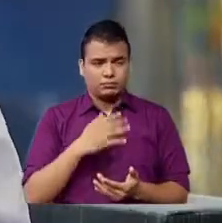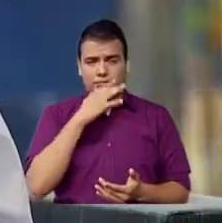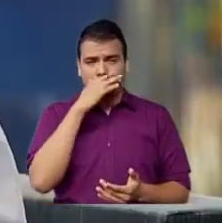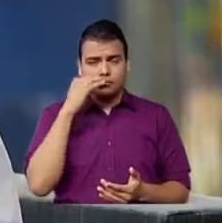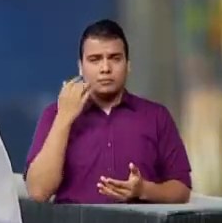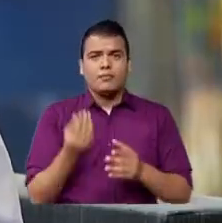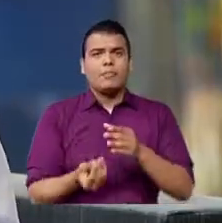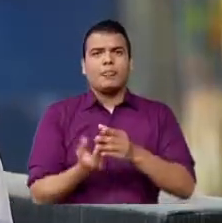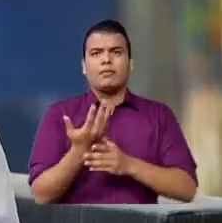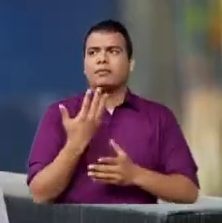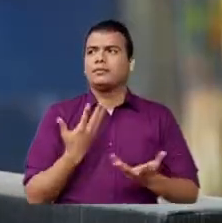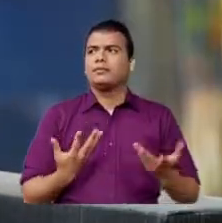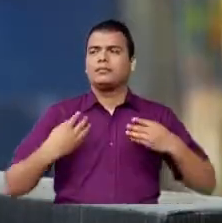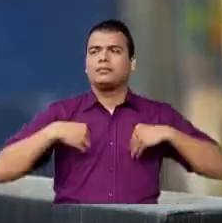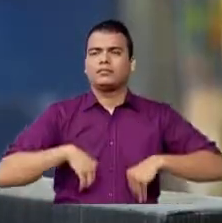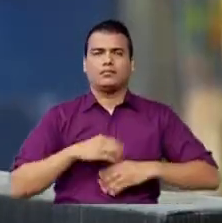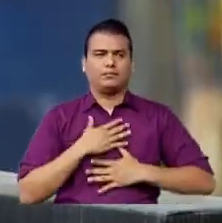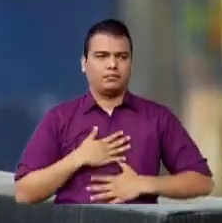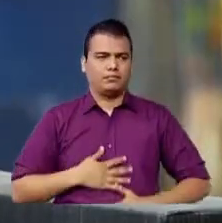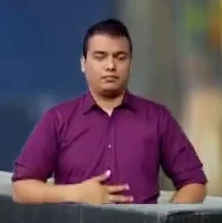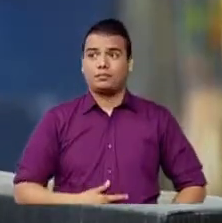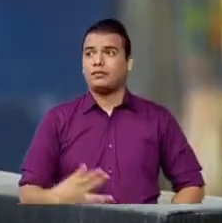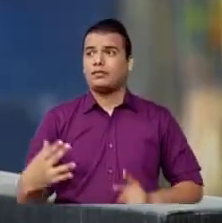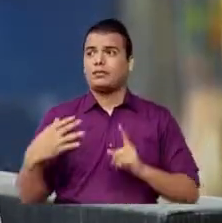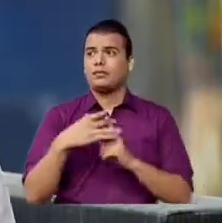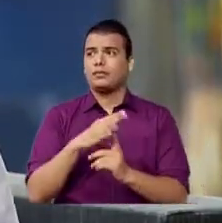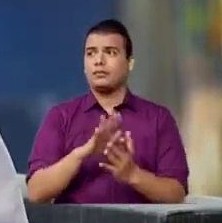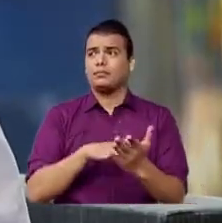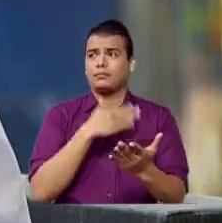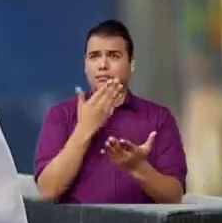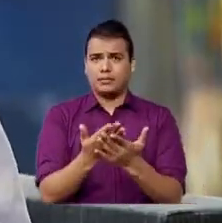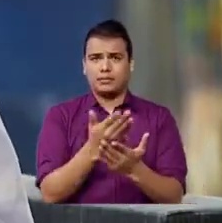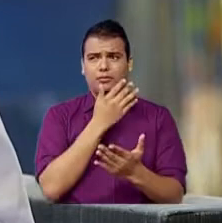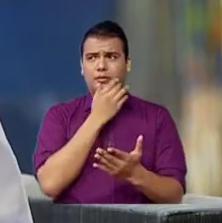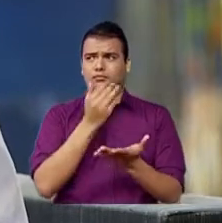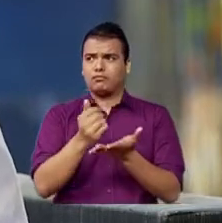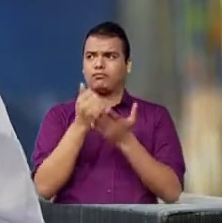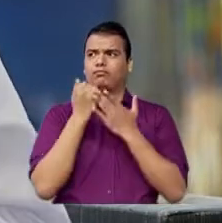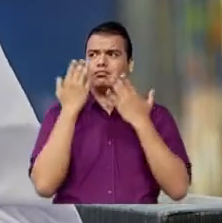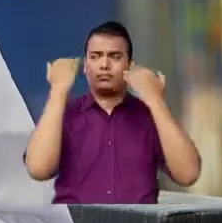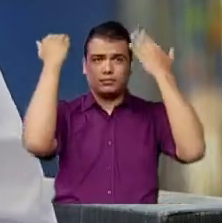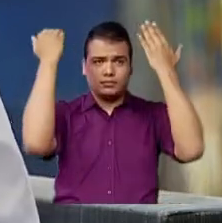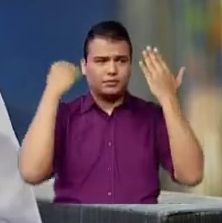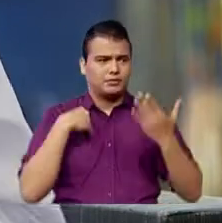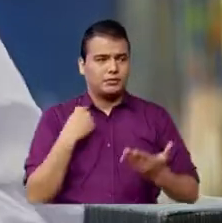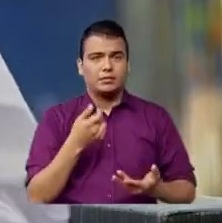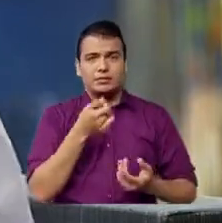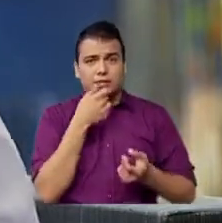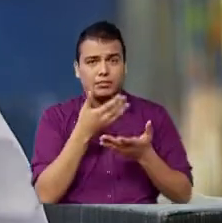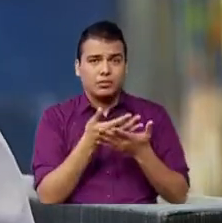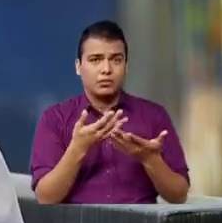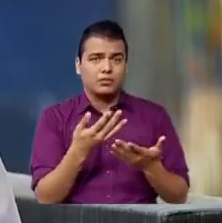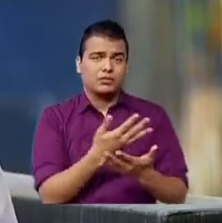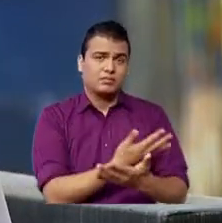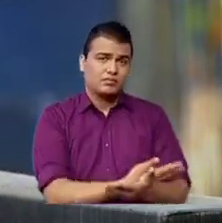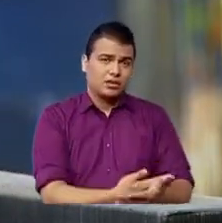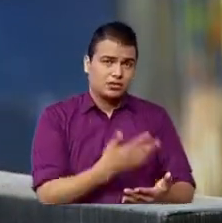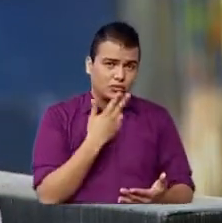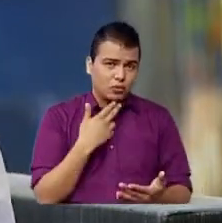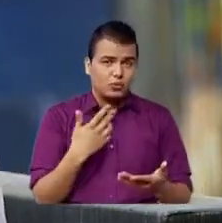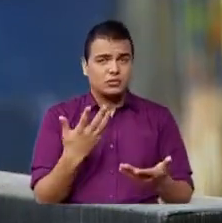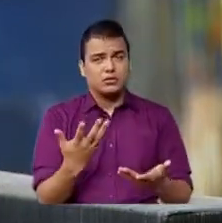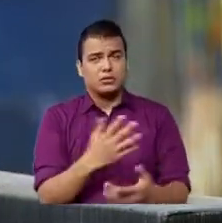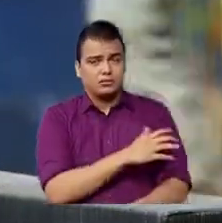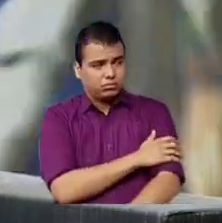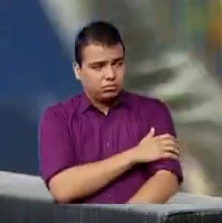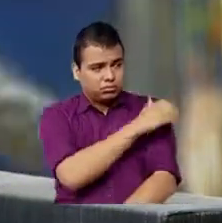los neuromoduladores naturales que no tienen ningún efecto colateral. Este es el beneficio. Usted toma medicamentos para la presión, para la diabetes o para otra enfermedad emocional y